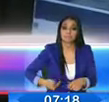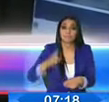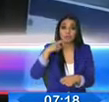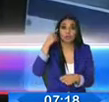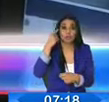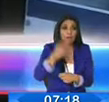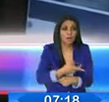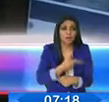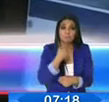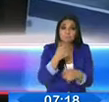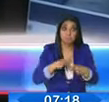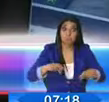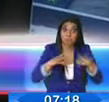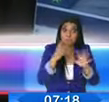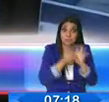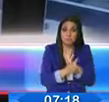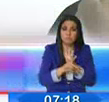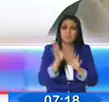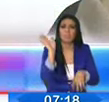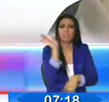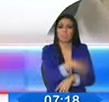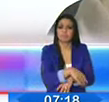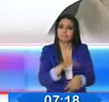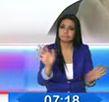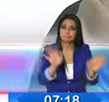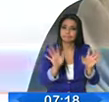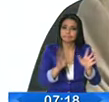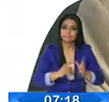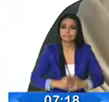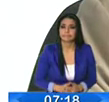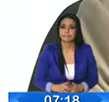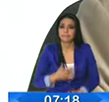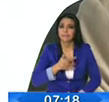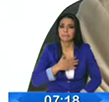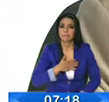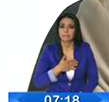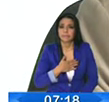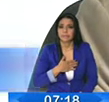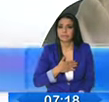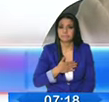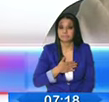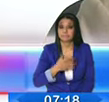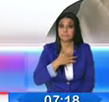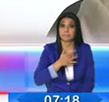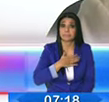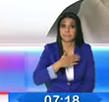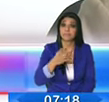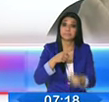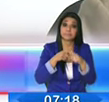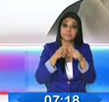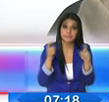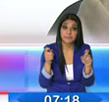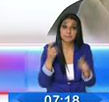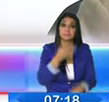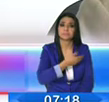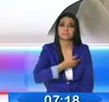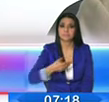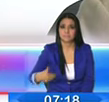importancia que se merece la denuncia lo cual realmente es es una pena no que una ex mandataria